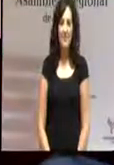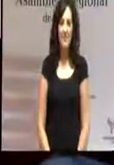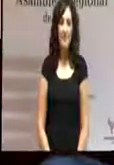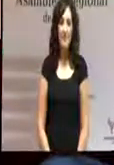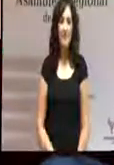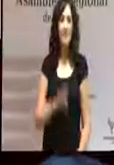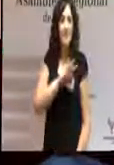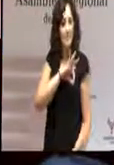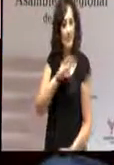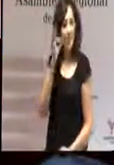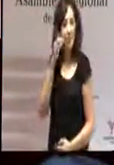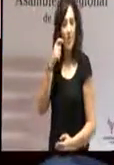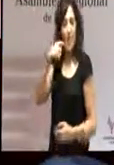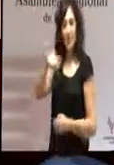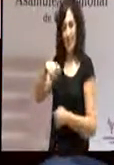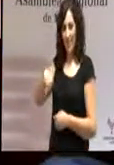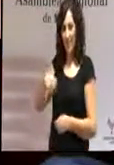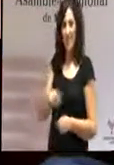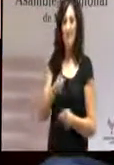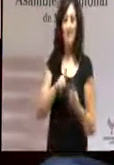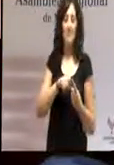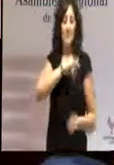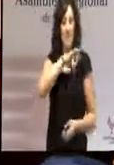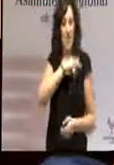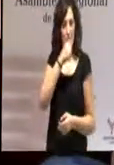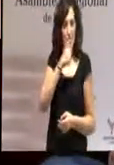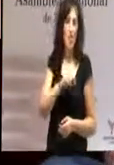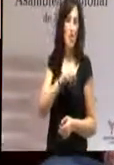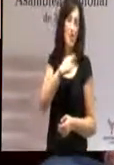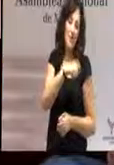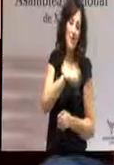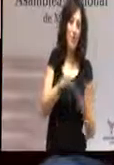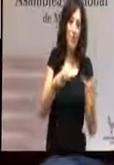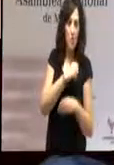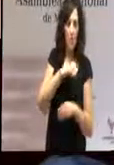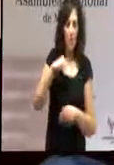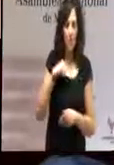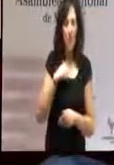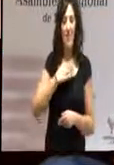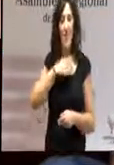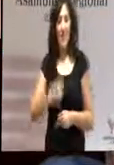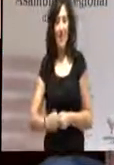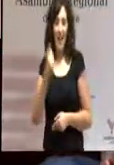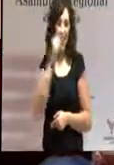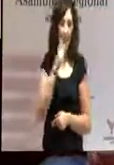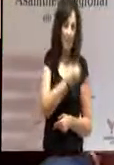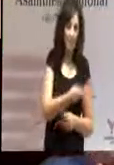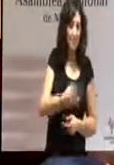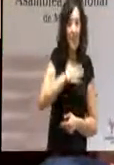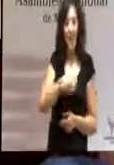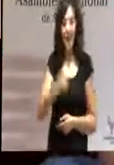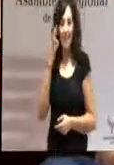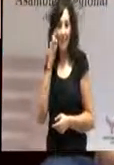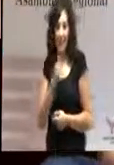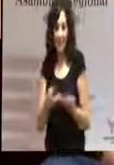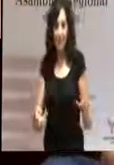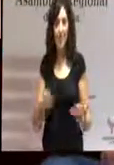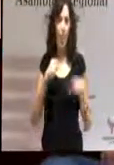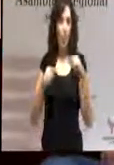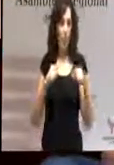Señora presidenta, señor presidente de la Comunidad Autónoma, alcaldes y alcaldesas,